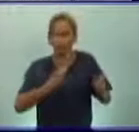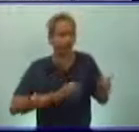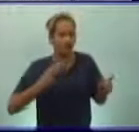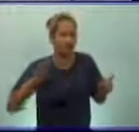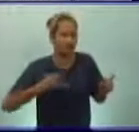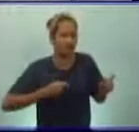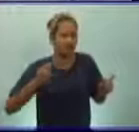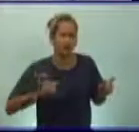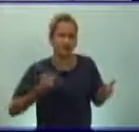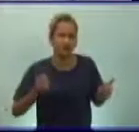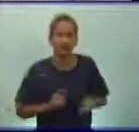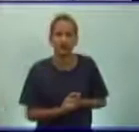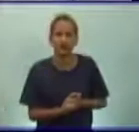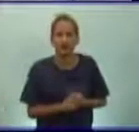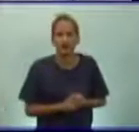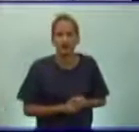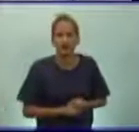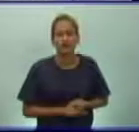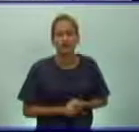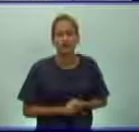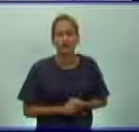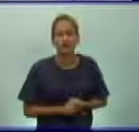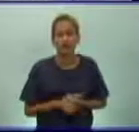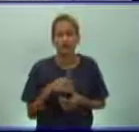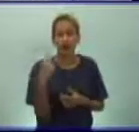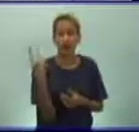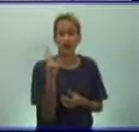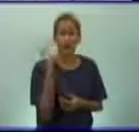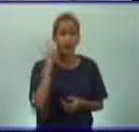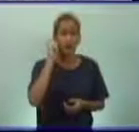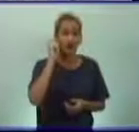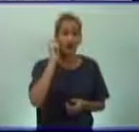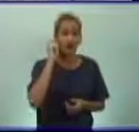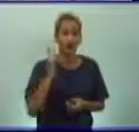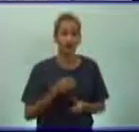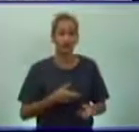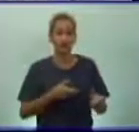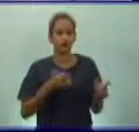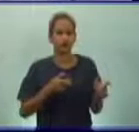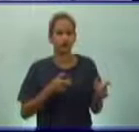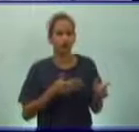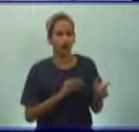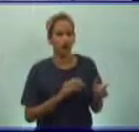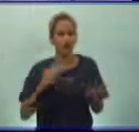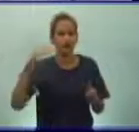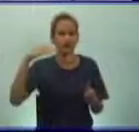clandestina insuperable, la primera mujer que empuñó un fusil en la Sierra